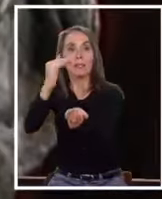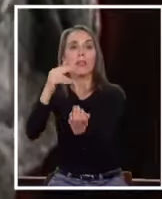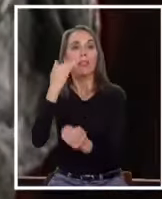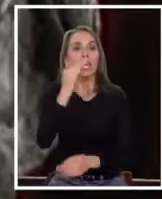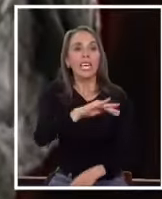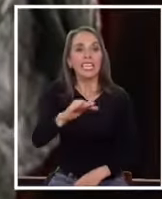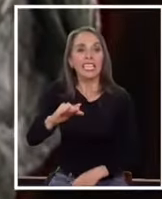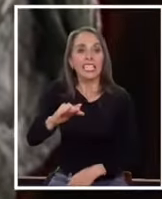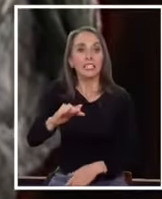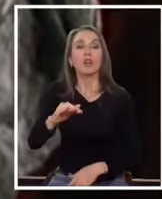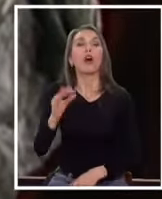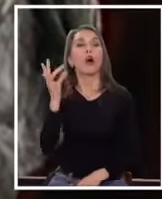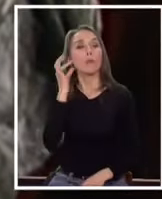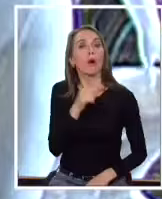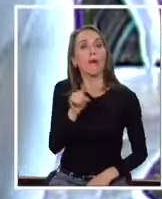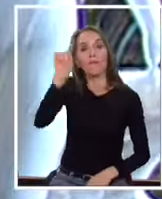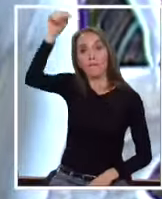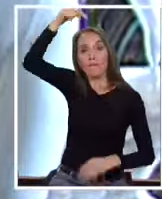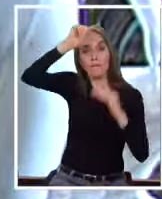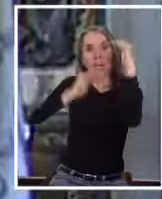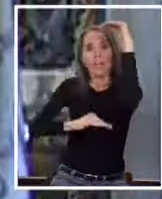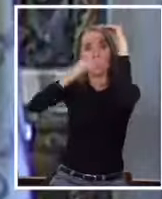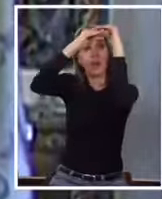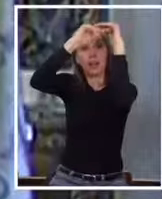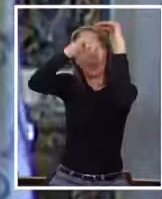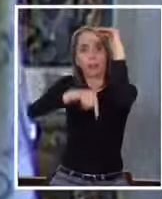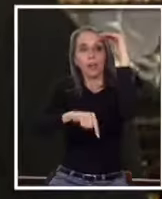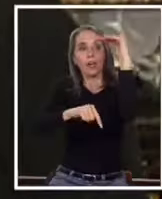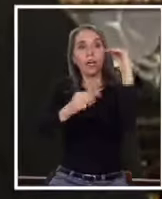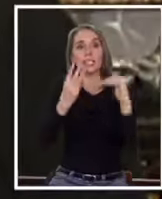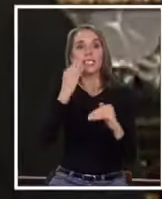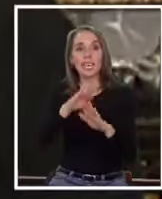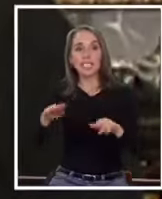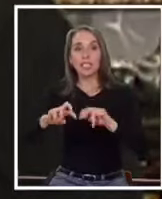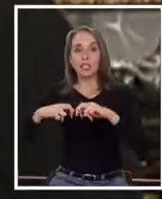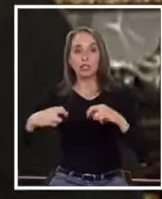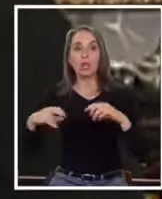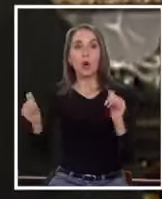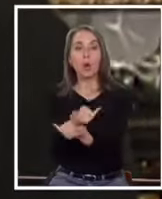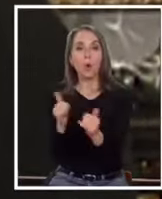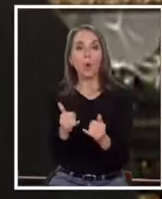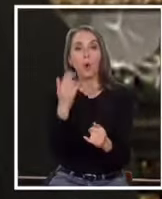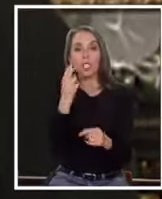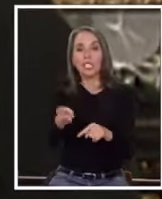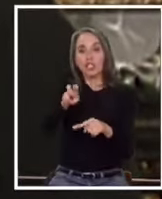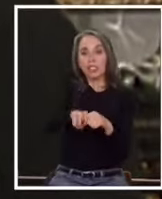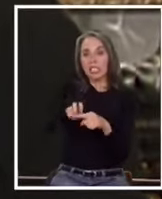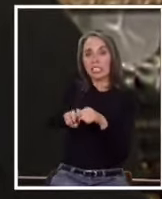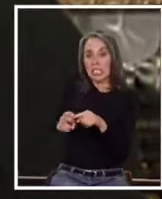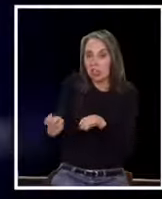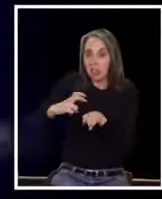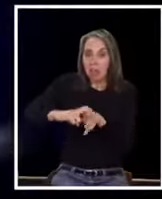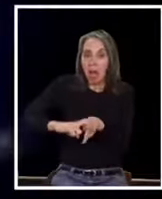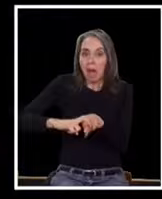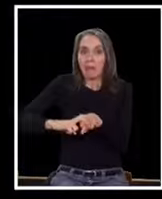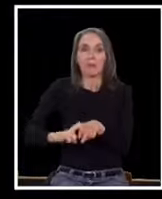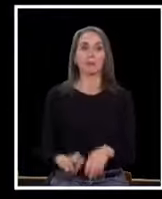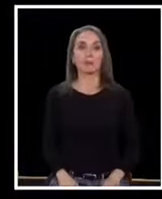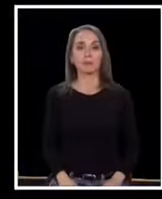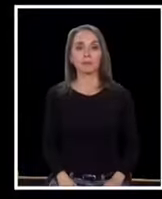a niños. Y después se fue abajo y se quedó con los tres niños sentados. Jugaron mucho con él, se subían en las rodillas de él.